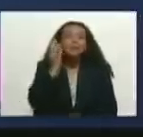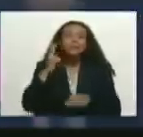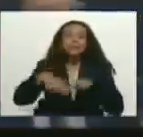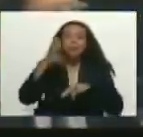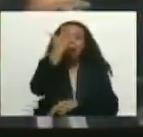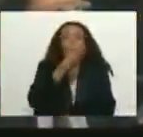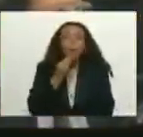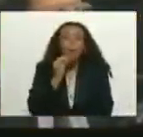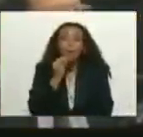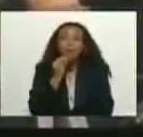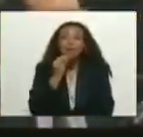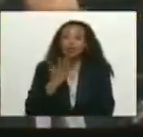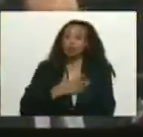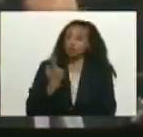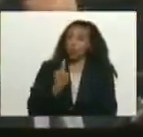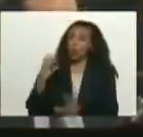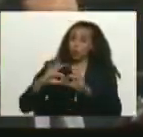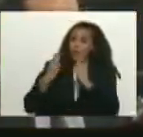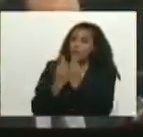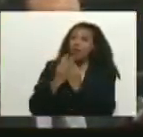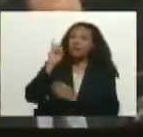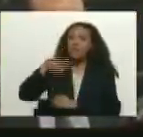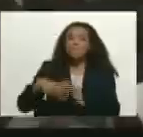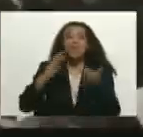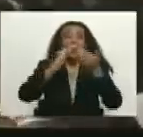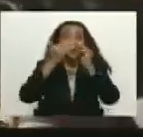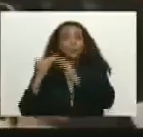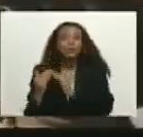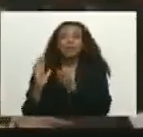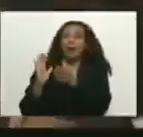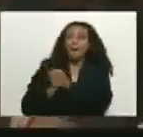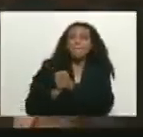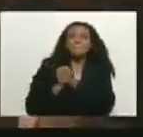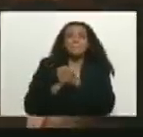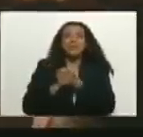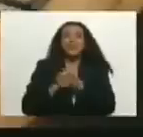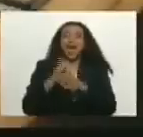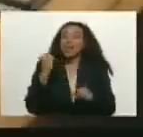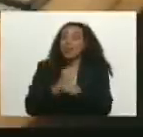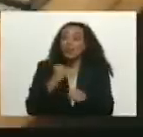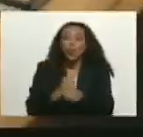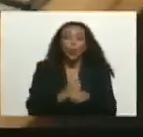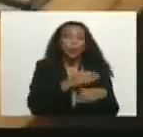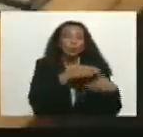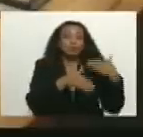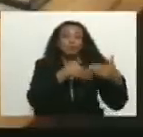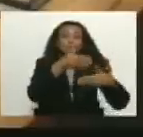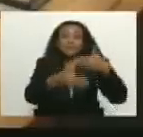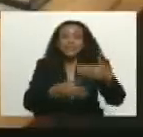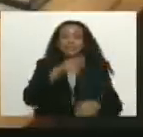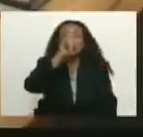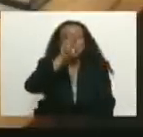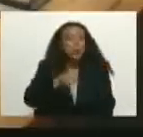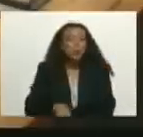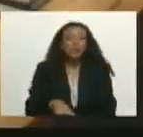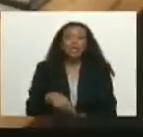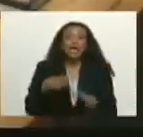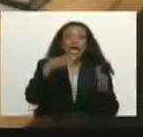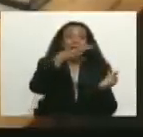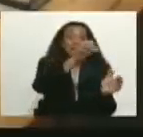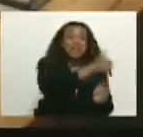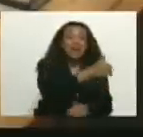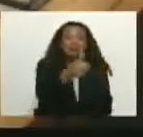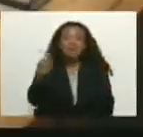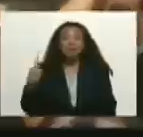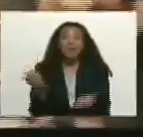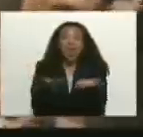no solamente a su familia, sino a sus comunidades, a todos sus compañeros y a los trabajadores y profesores que están día a día en cada uno de esos núcleos y módulos, como